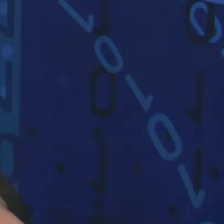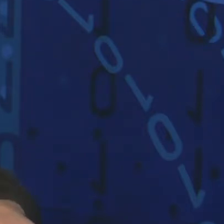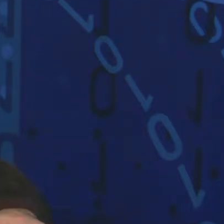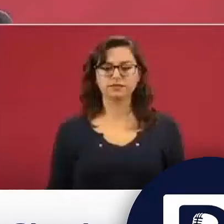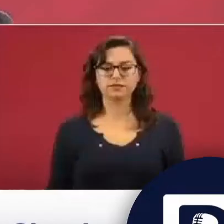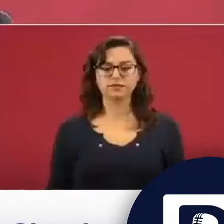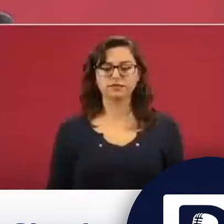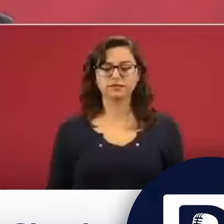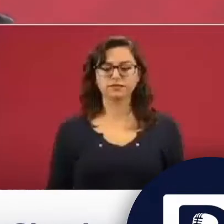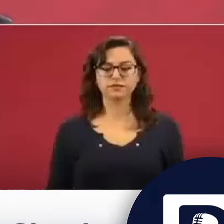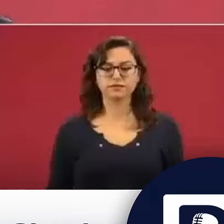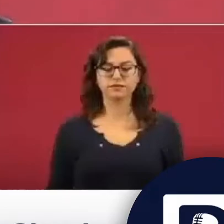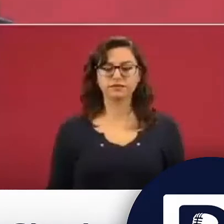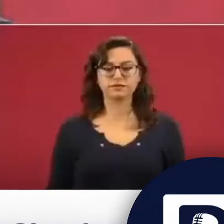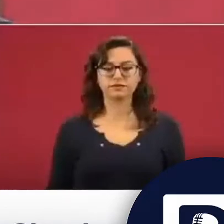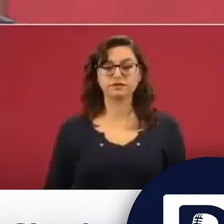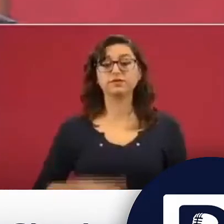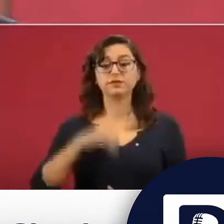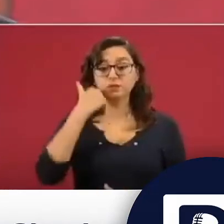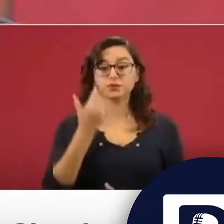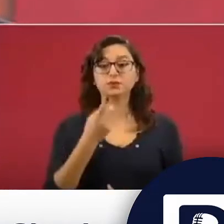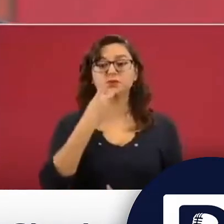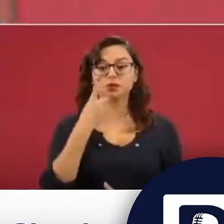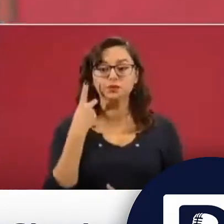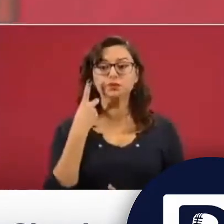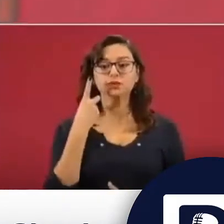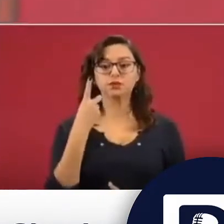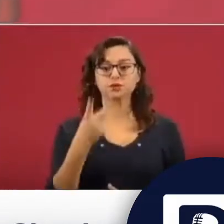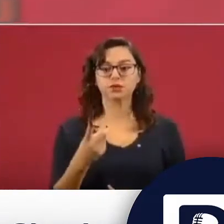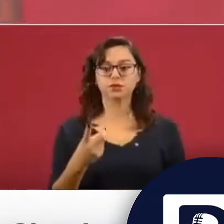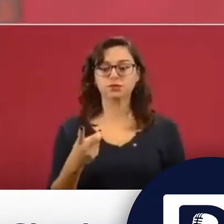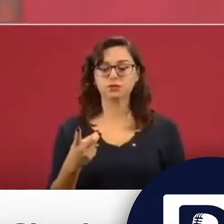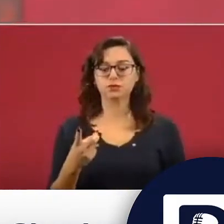escuchemos. Decir que,